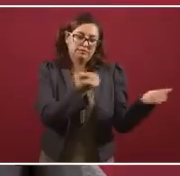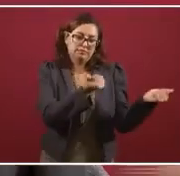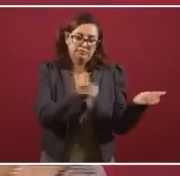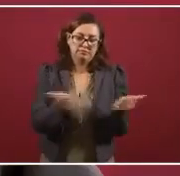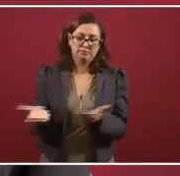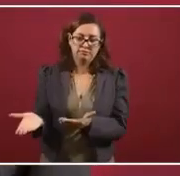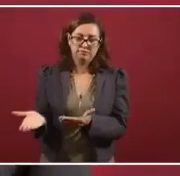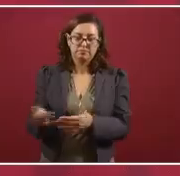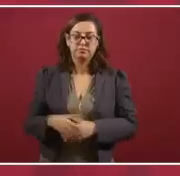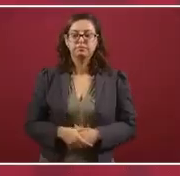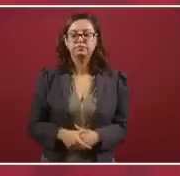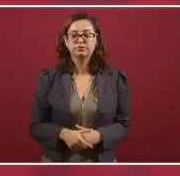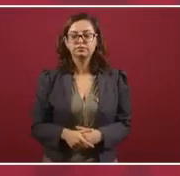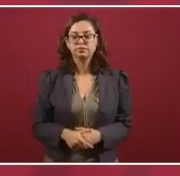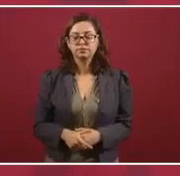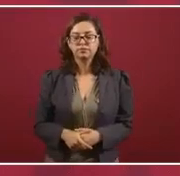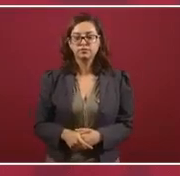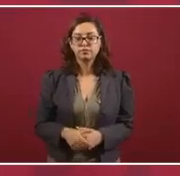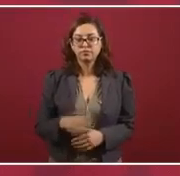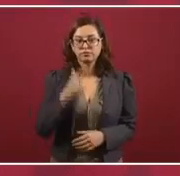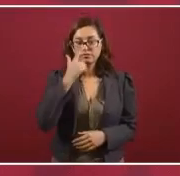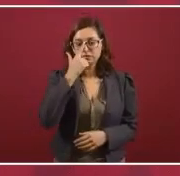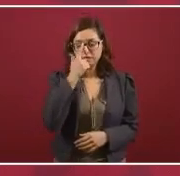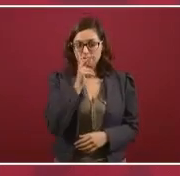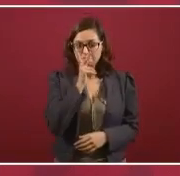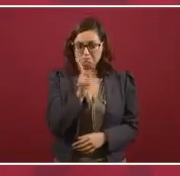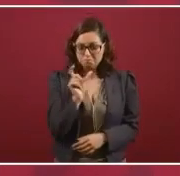la CFE. Esa es la esencia,